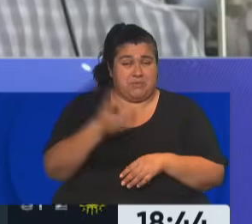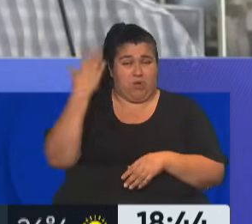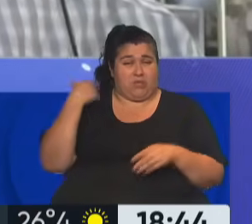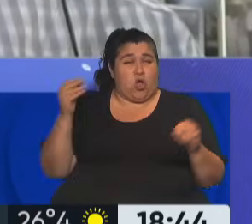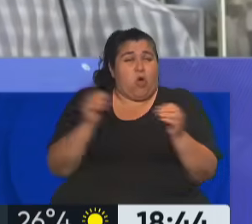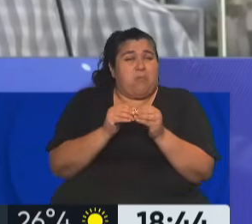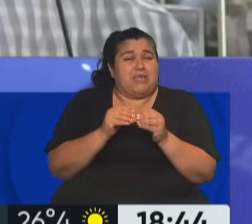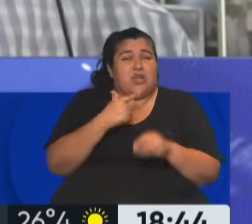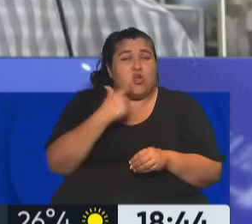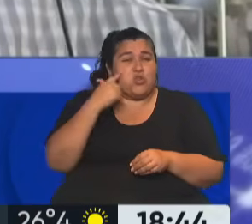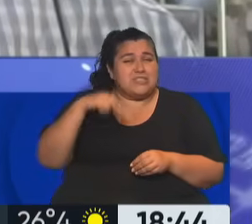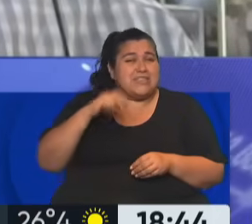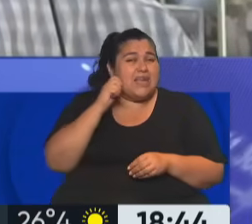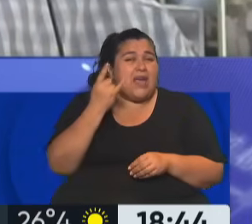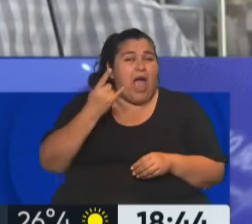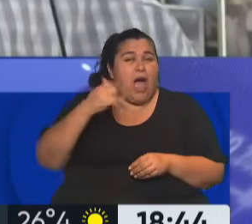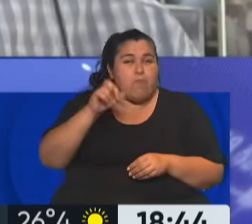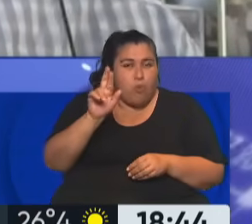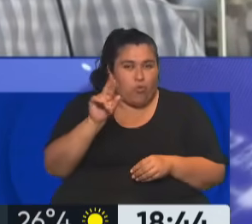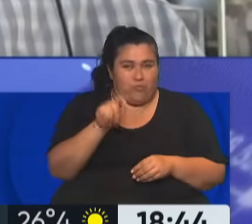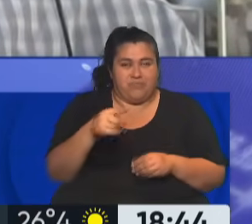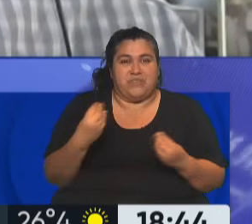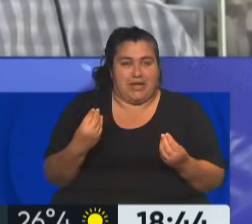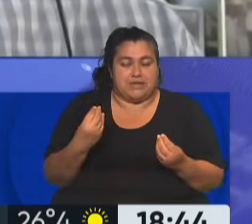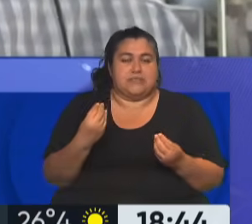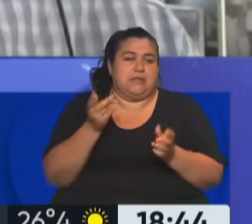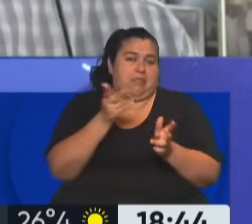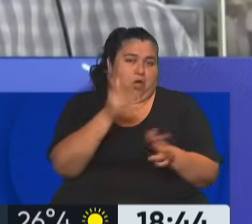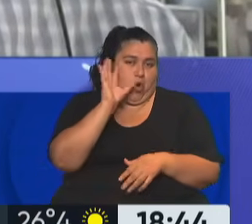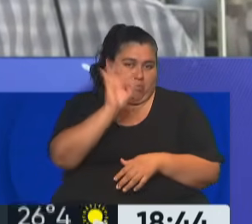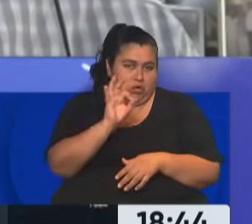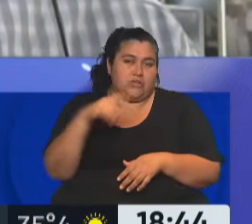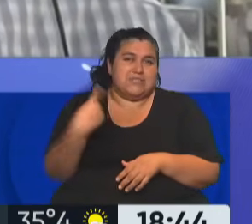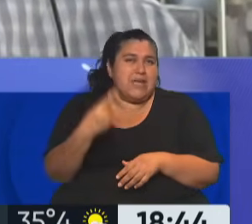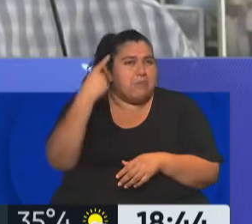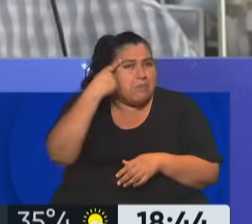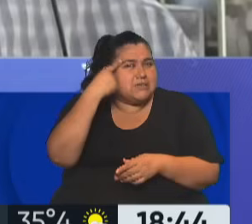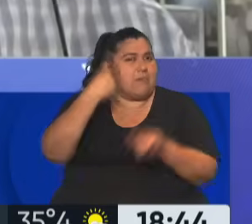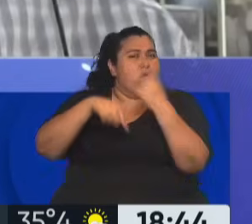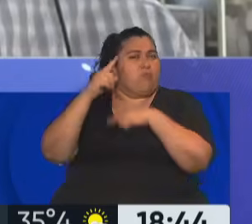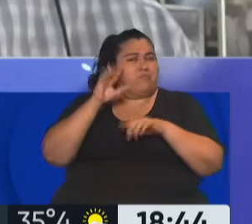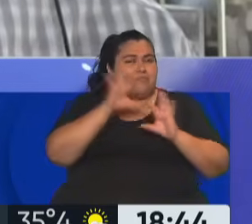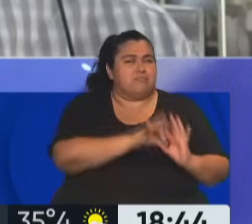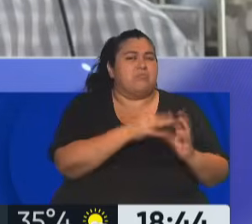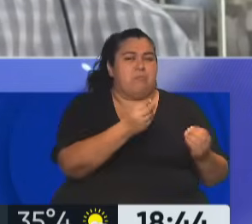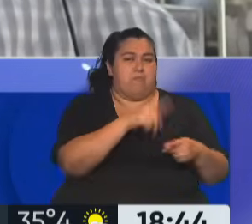Por un dato eso, interesante porque, fíjate, primero, y hay que volver siempre a la cuestión del régimen político, digamos, en una